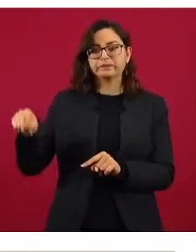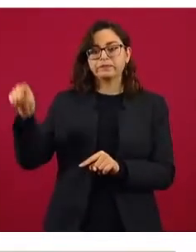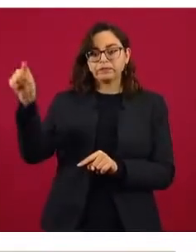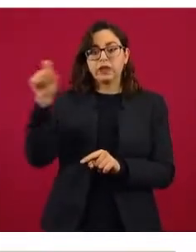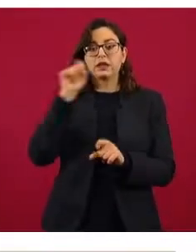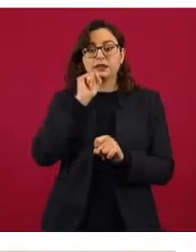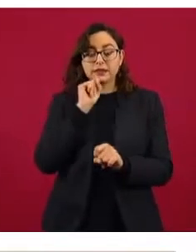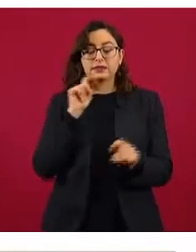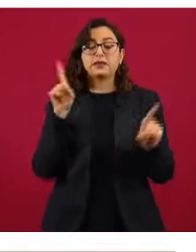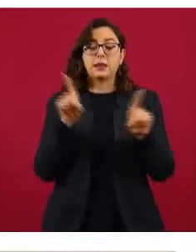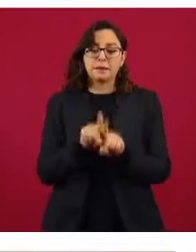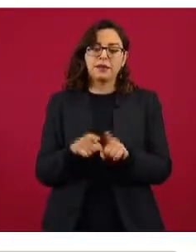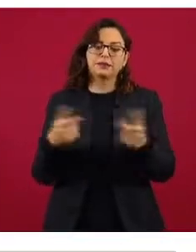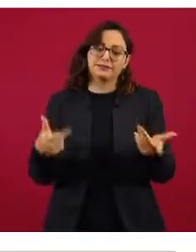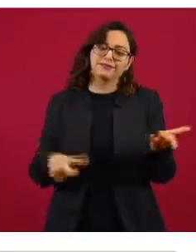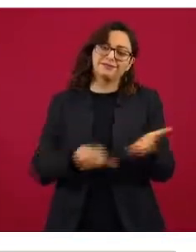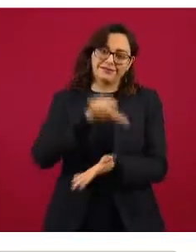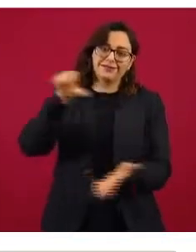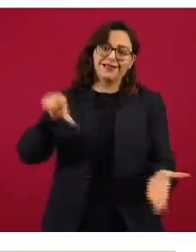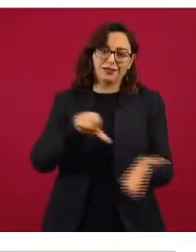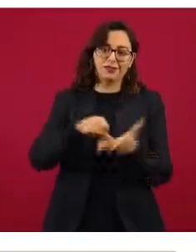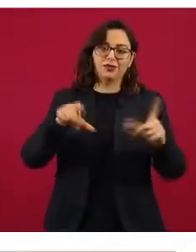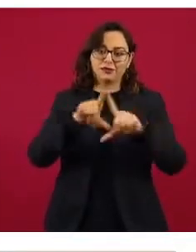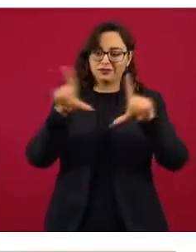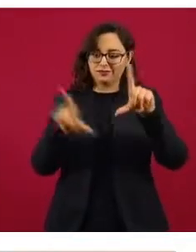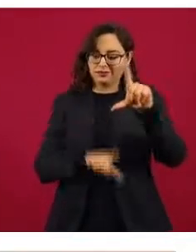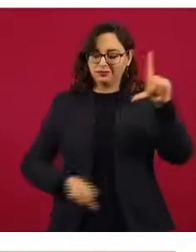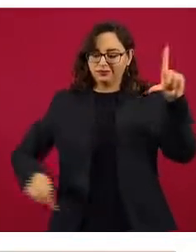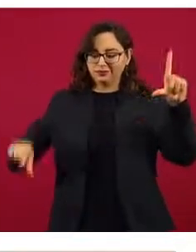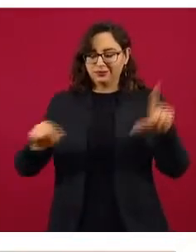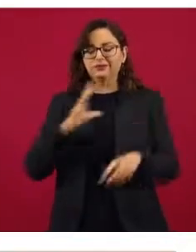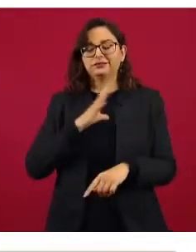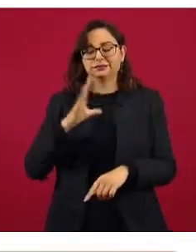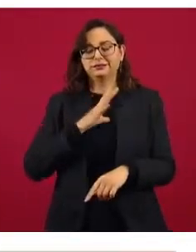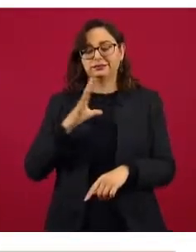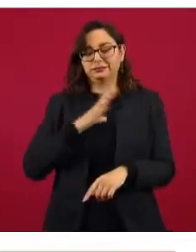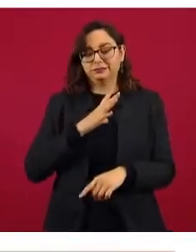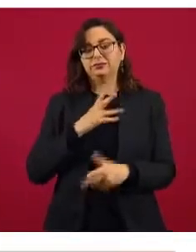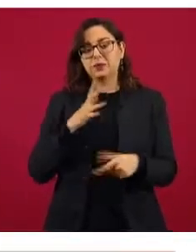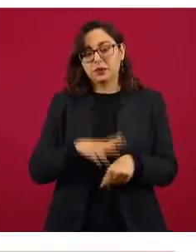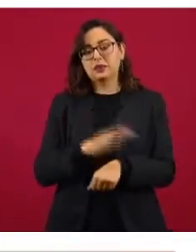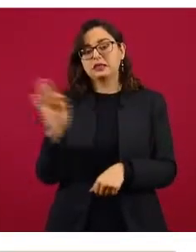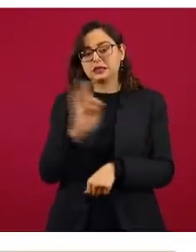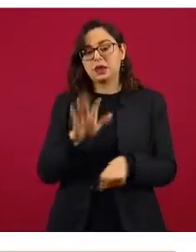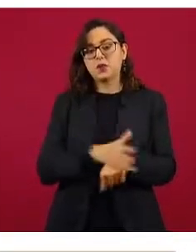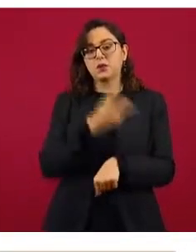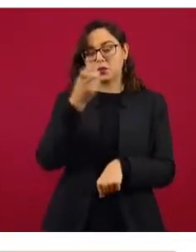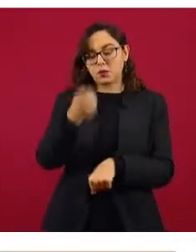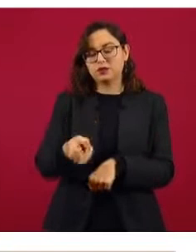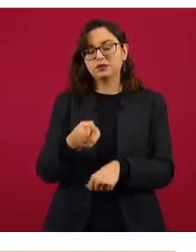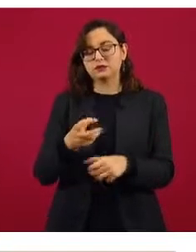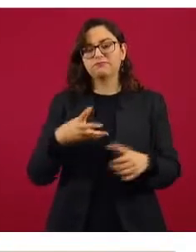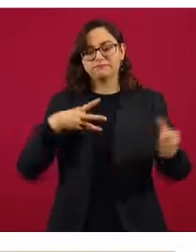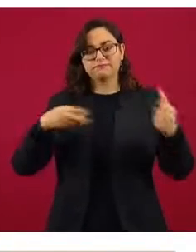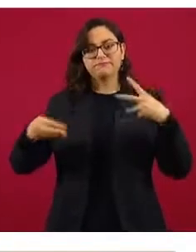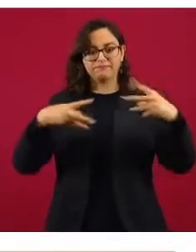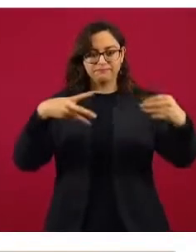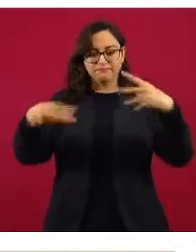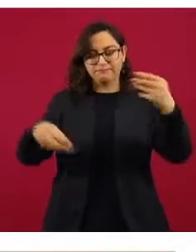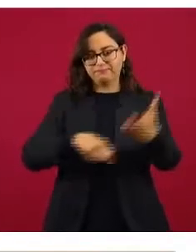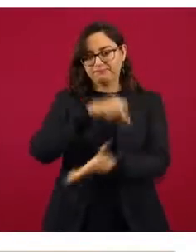está en la zona megalopolitana y podría ser afectada de esta tendencia general de todas las entidades federativas de la